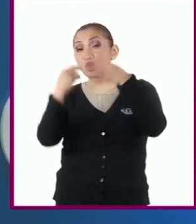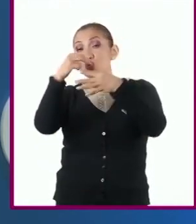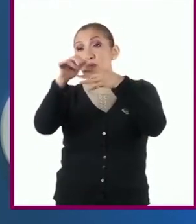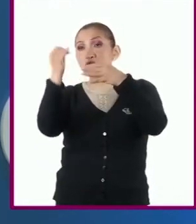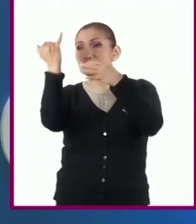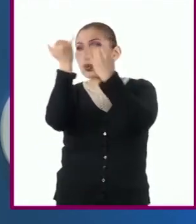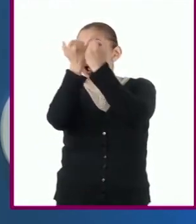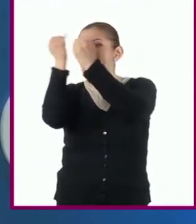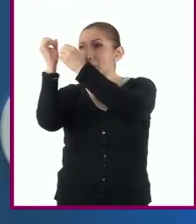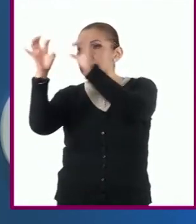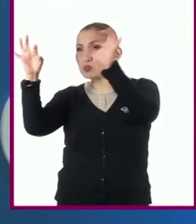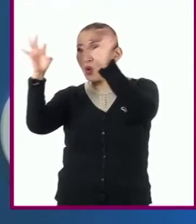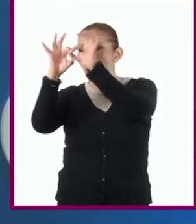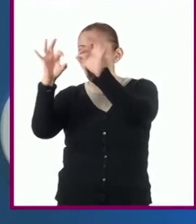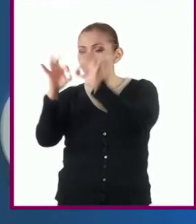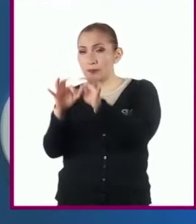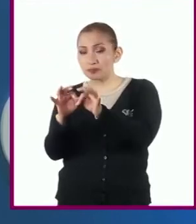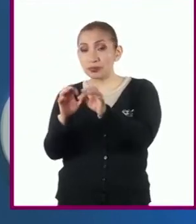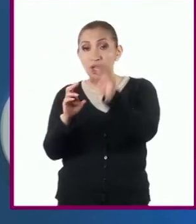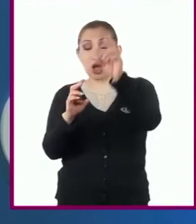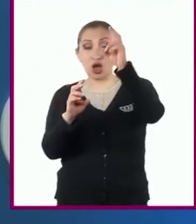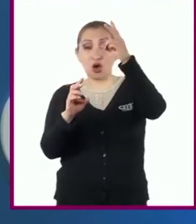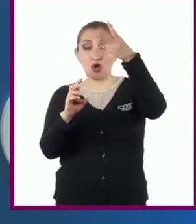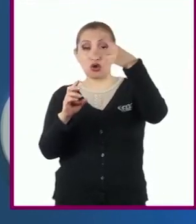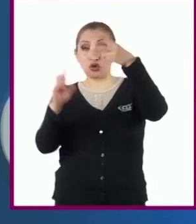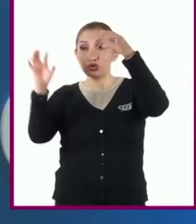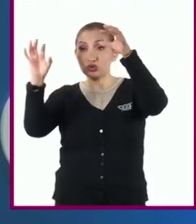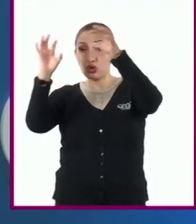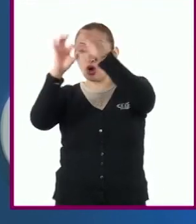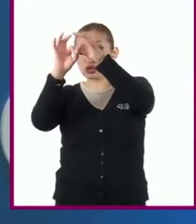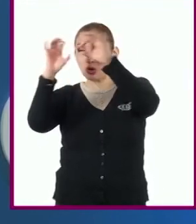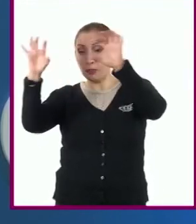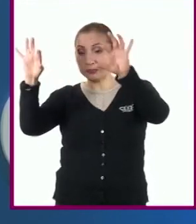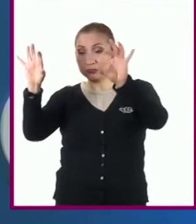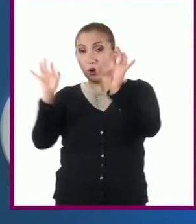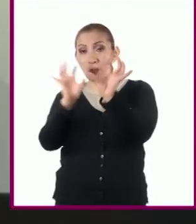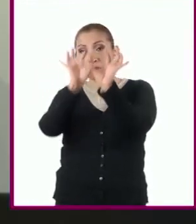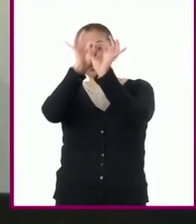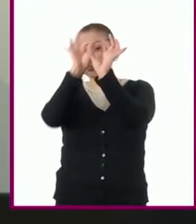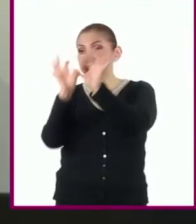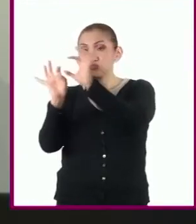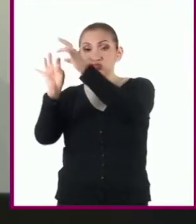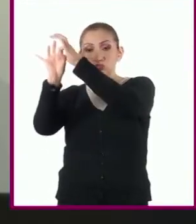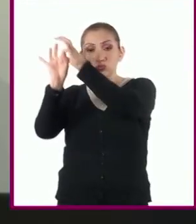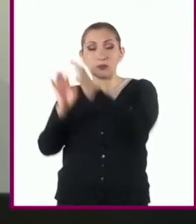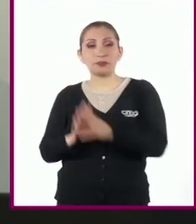juego, 2 que se relacionan con otras tantas.